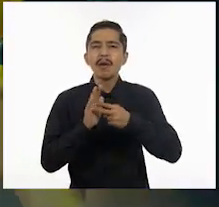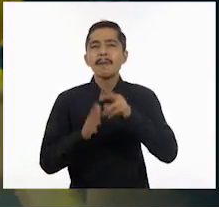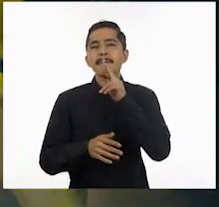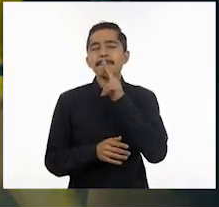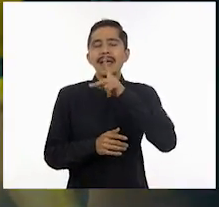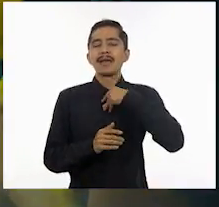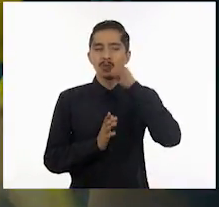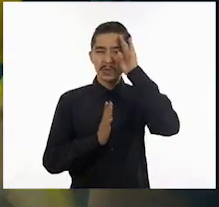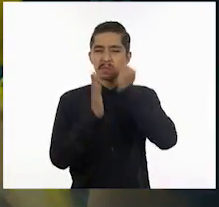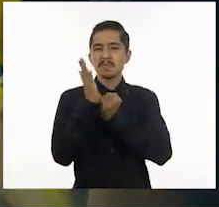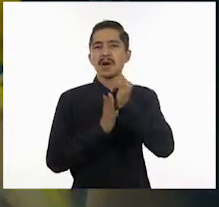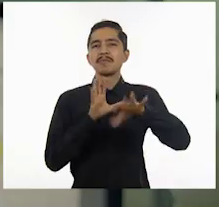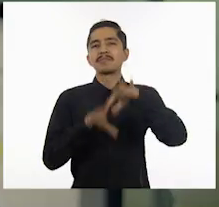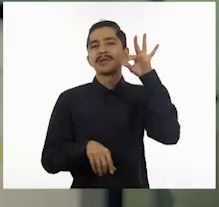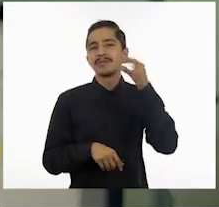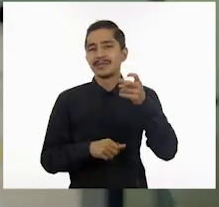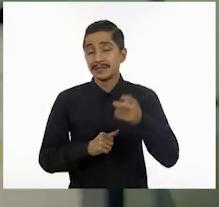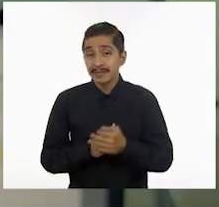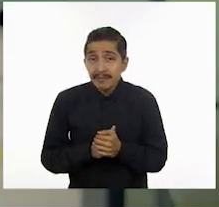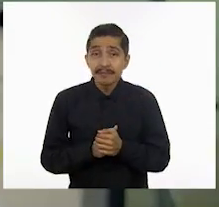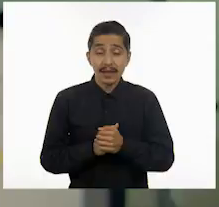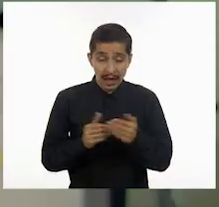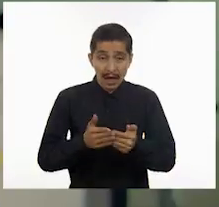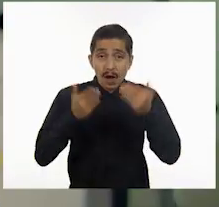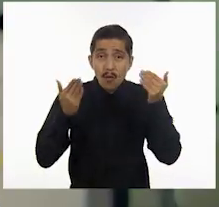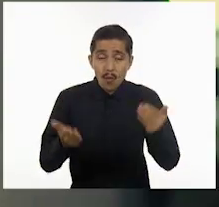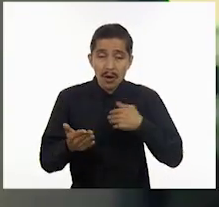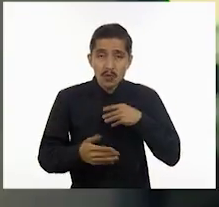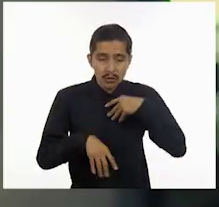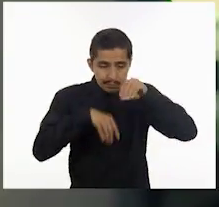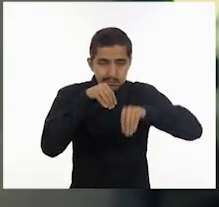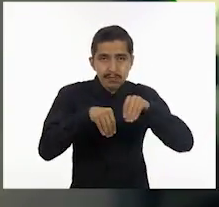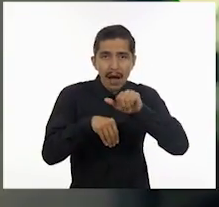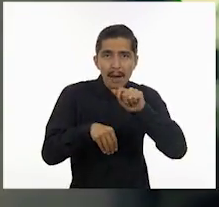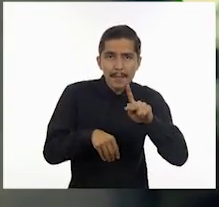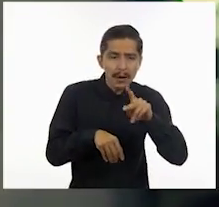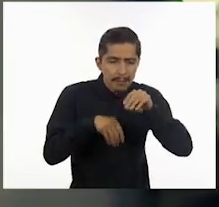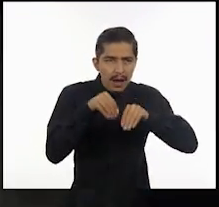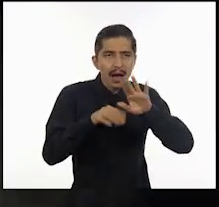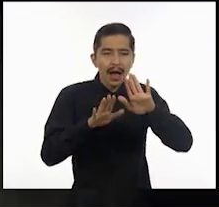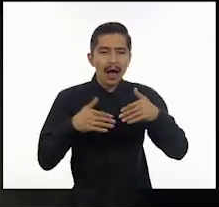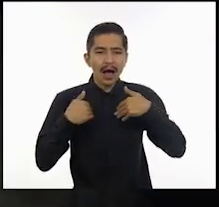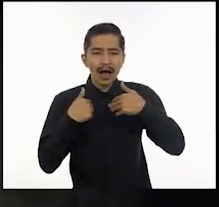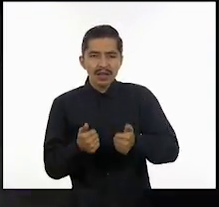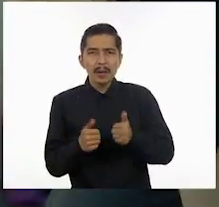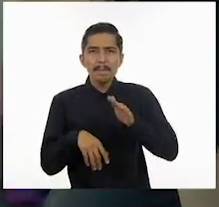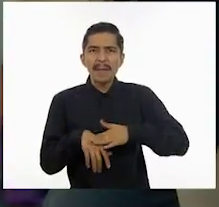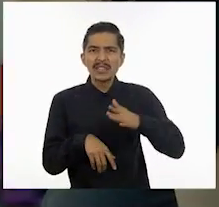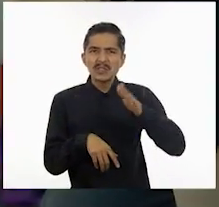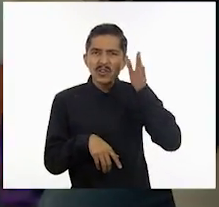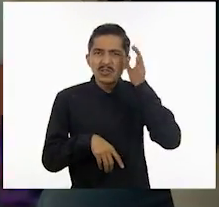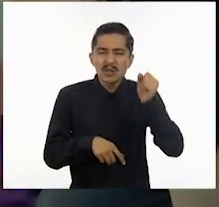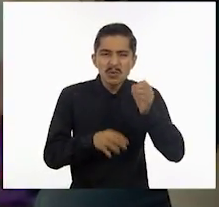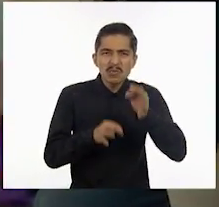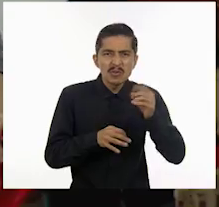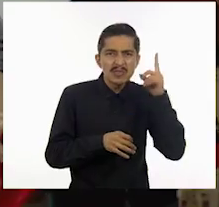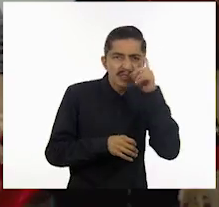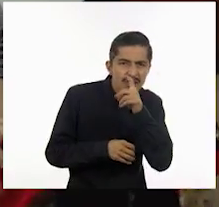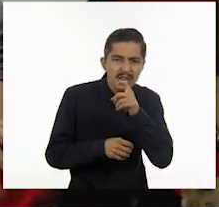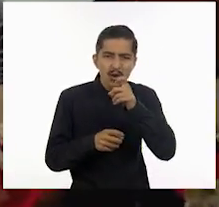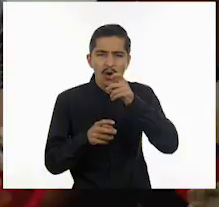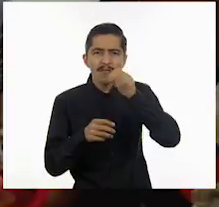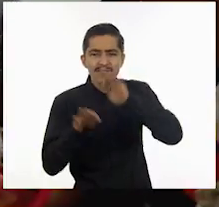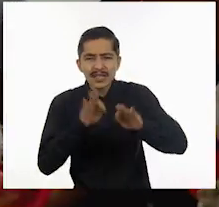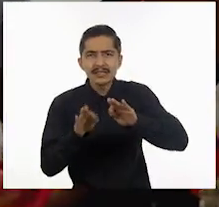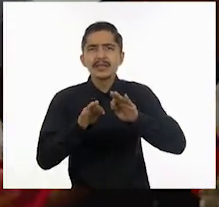mejores decisiones que he tomado. Ahora diseño dispositivos que ayudan a que entendamos conceptos abstractos de matemáticas y física